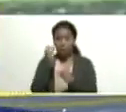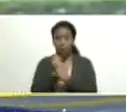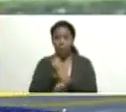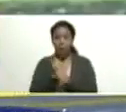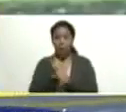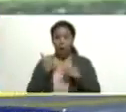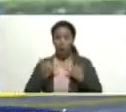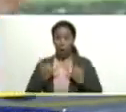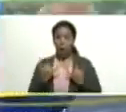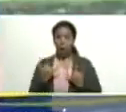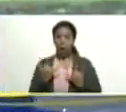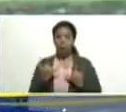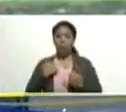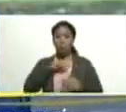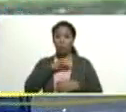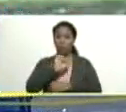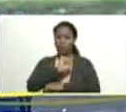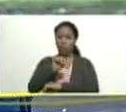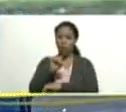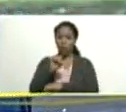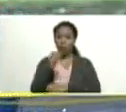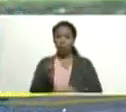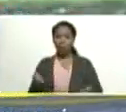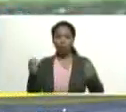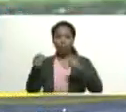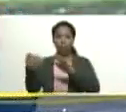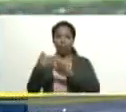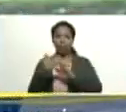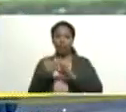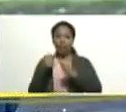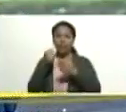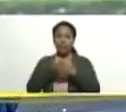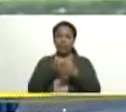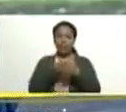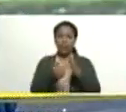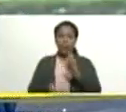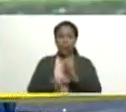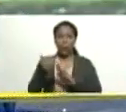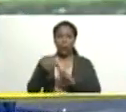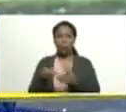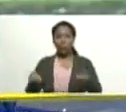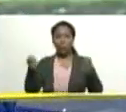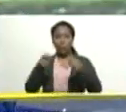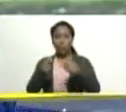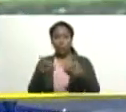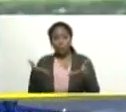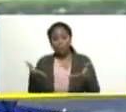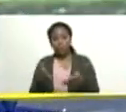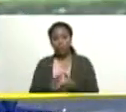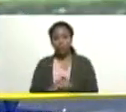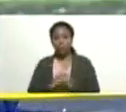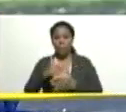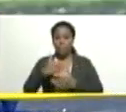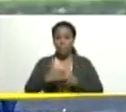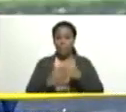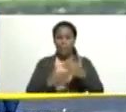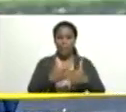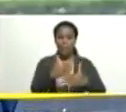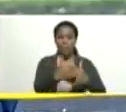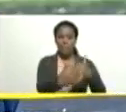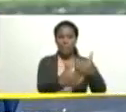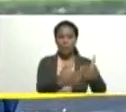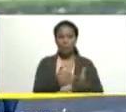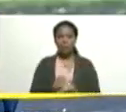nosotros estamos venciendo el bloqueo, luchando contra el bloqueo, paso a paso,